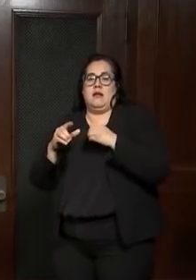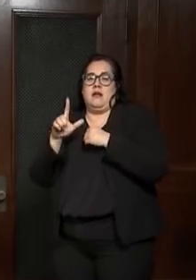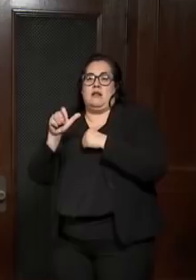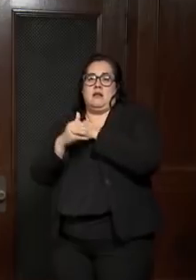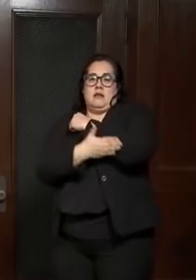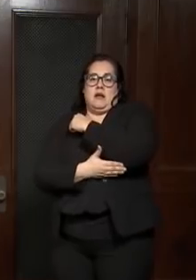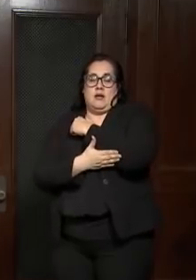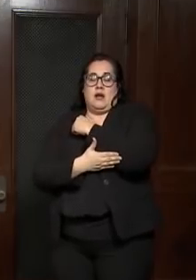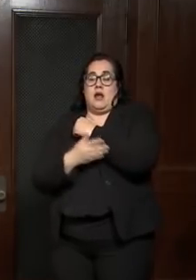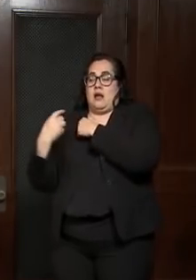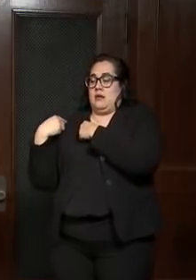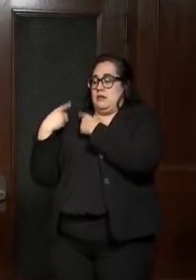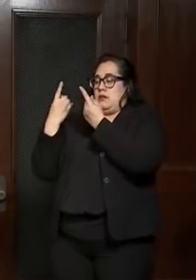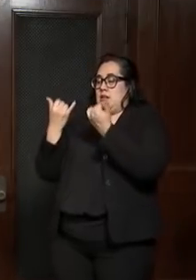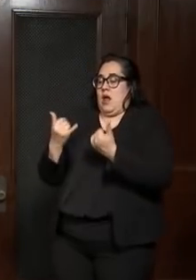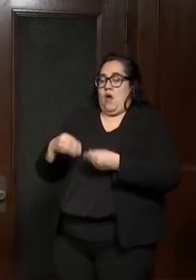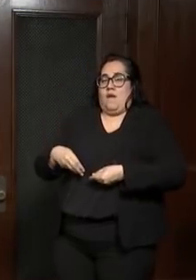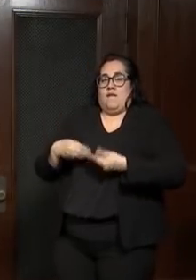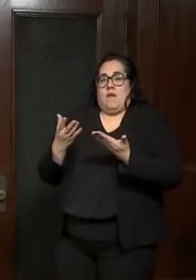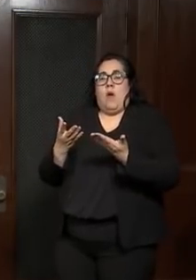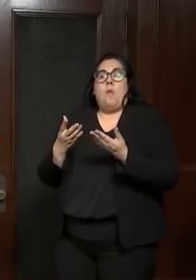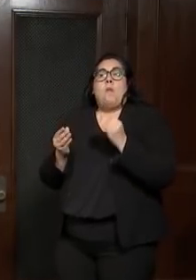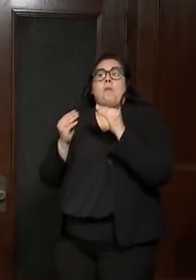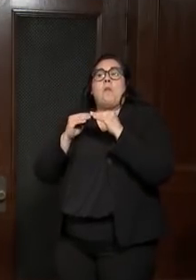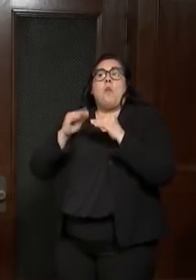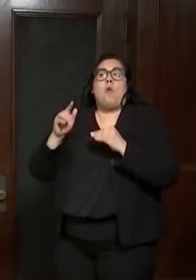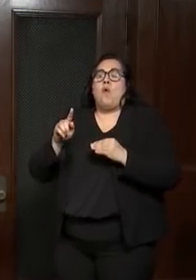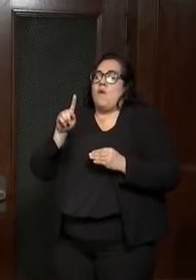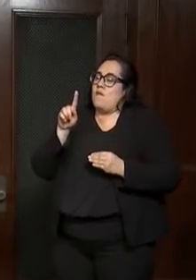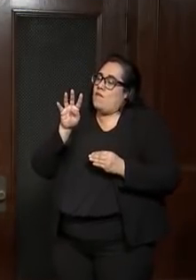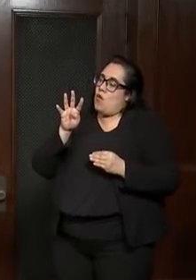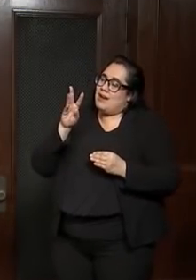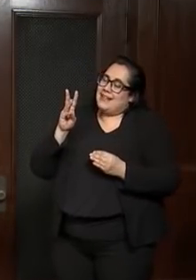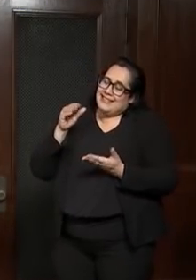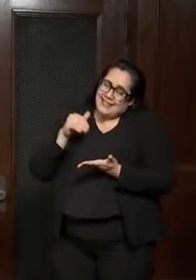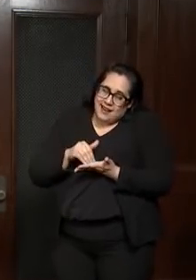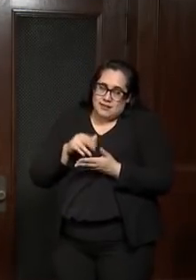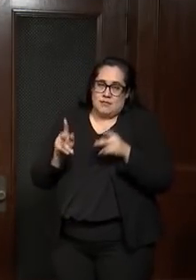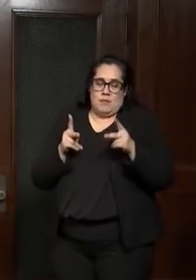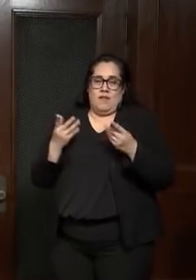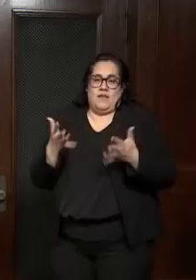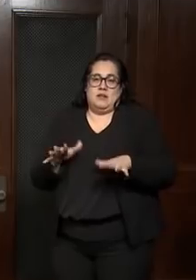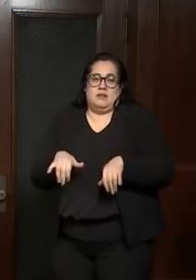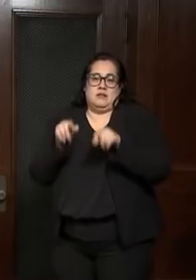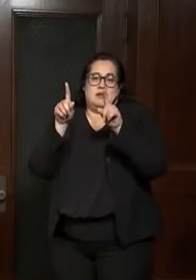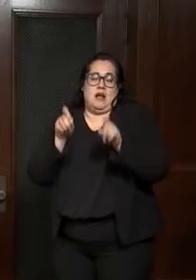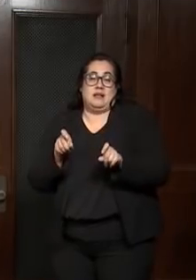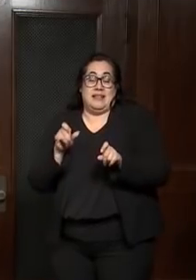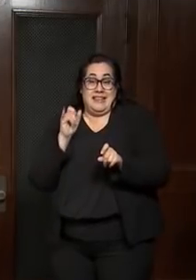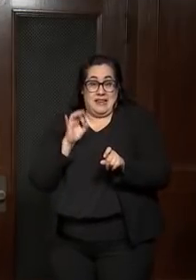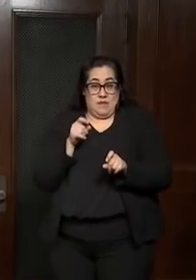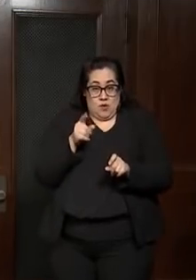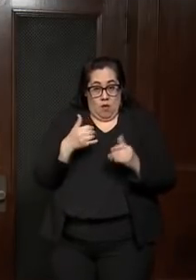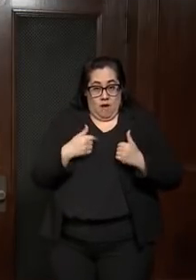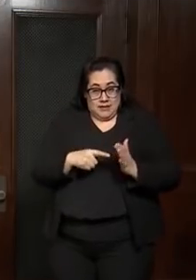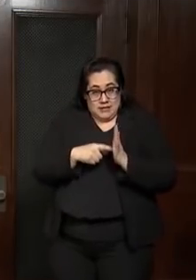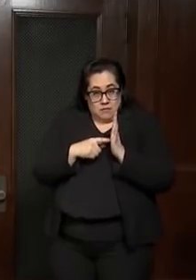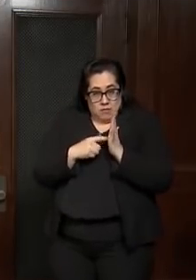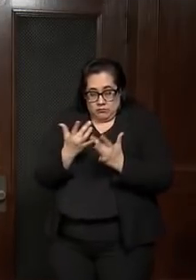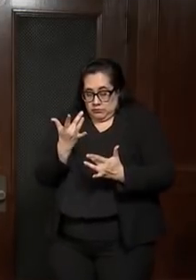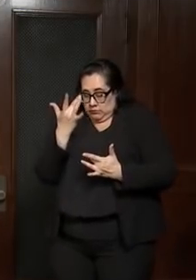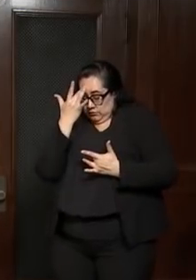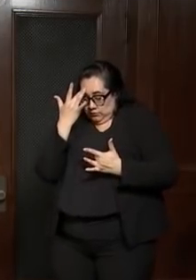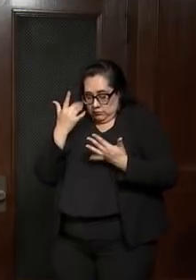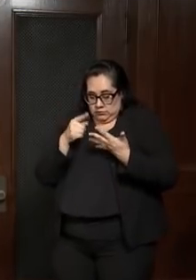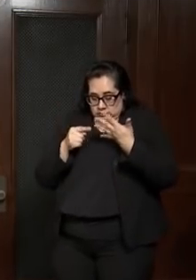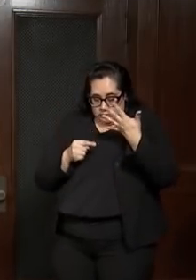hasta ahora hemos hecho pruebas para más de 46,000 personas. Si tienes síntomas,